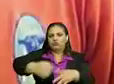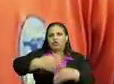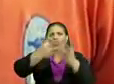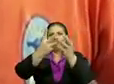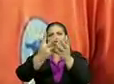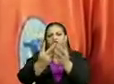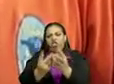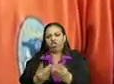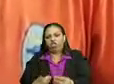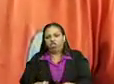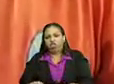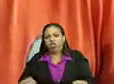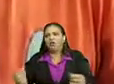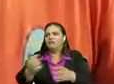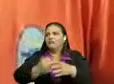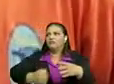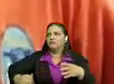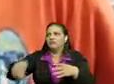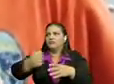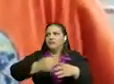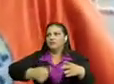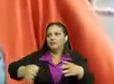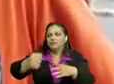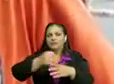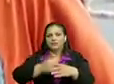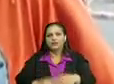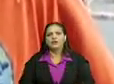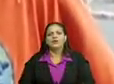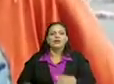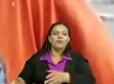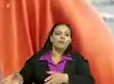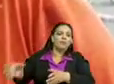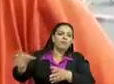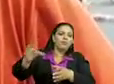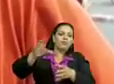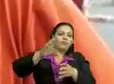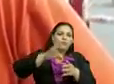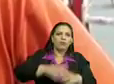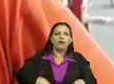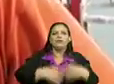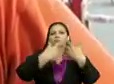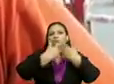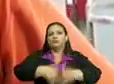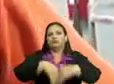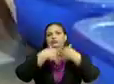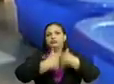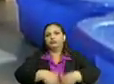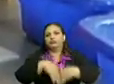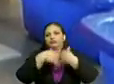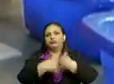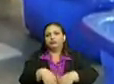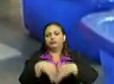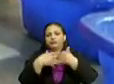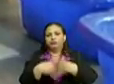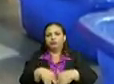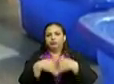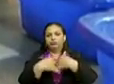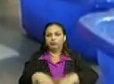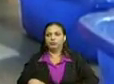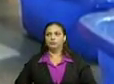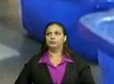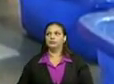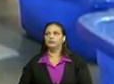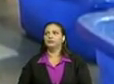Luego de este procedimiento ya se dedica a pasarse a las máquinas, a cargar a las máquinas, según el color que nos piden. Así también